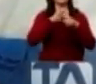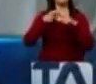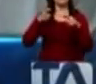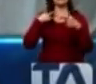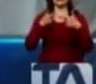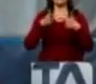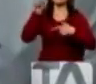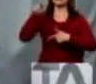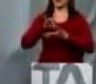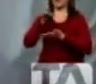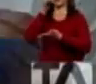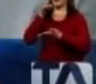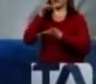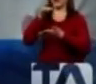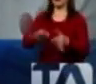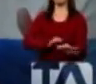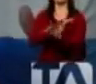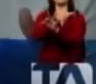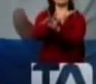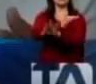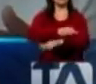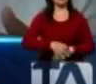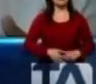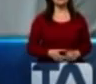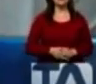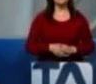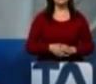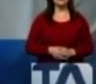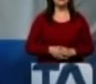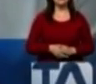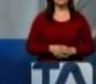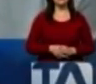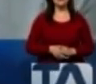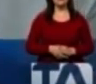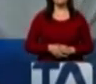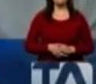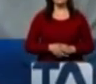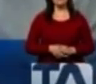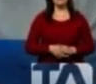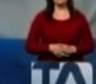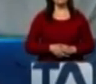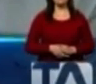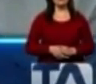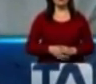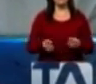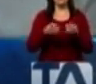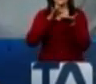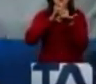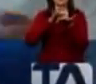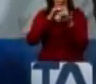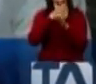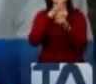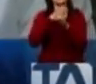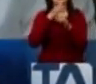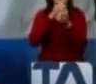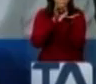potasio. El problema es ir encontrando los, como decirle, cuánto de fósforo debería tomar, cuánto